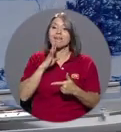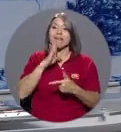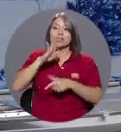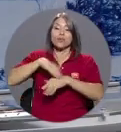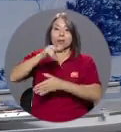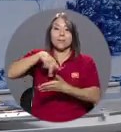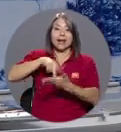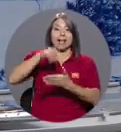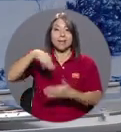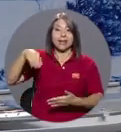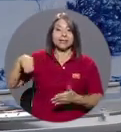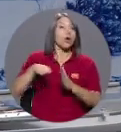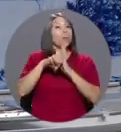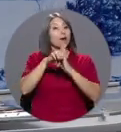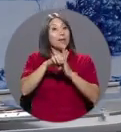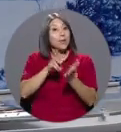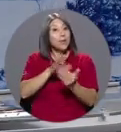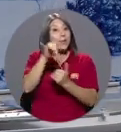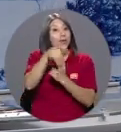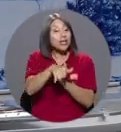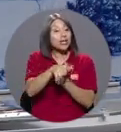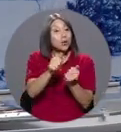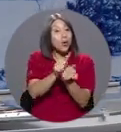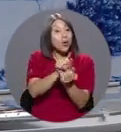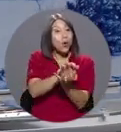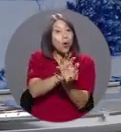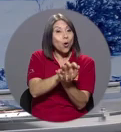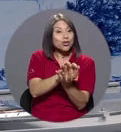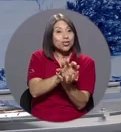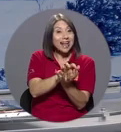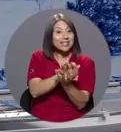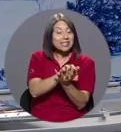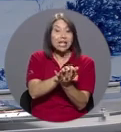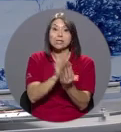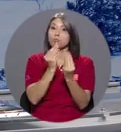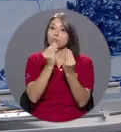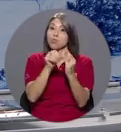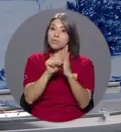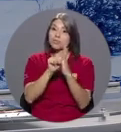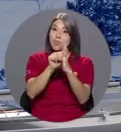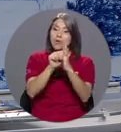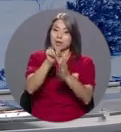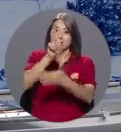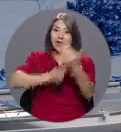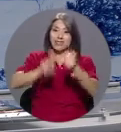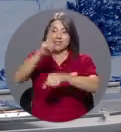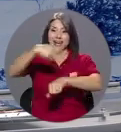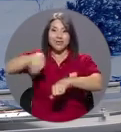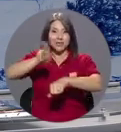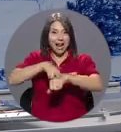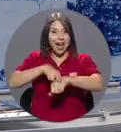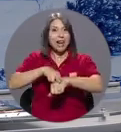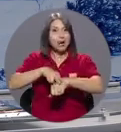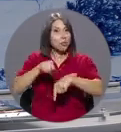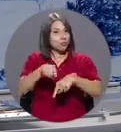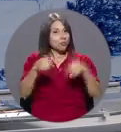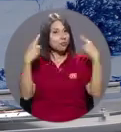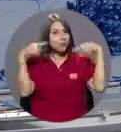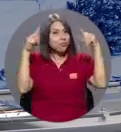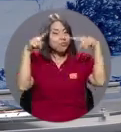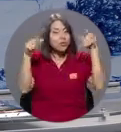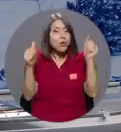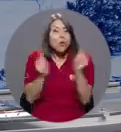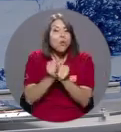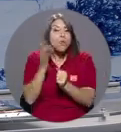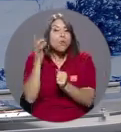del proyecto Con Ostras, que es un proyecto como icónico, ¿verdad?, en la Universidad Nacional, porque ha tenido bastante éxito, ¿verdad?, acompañando a